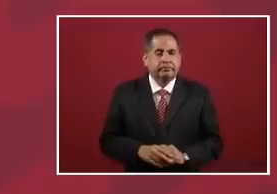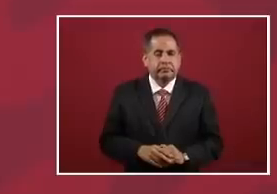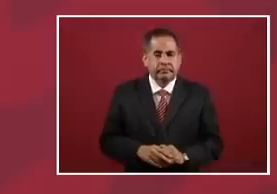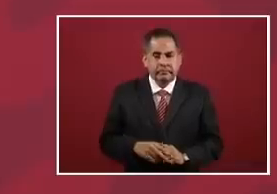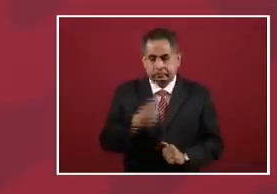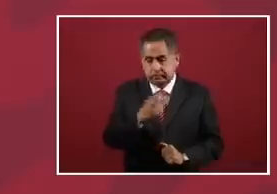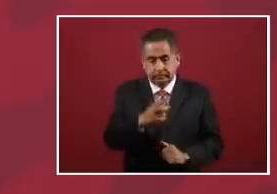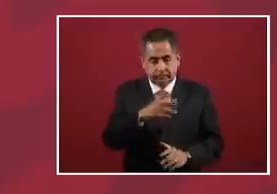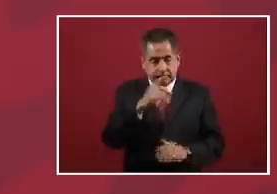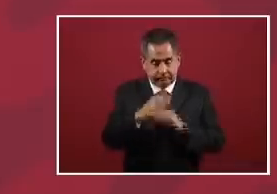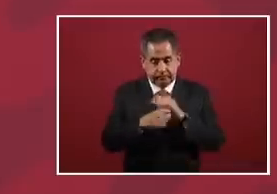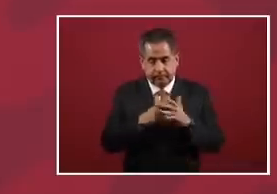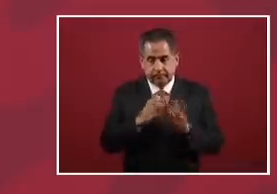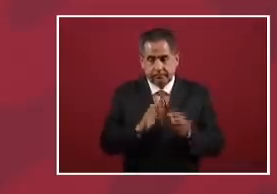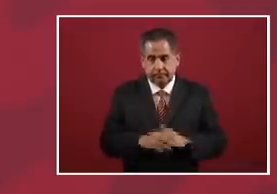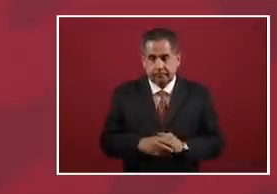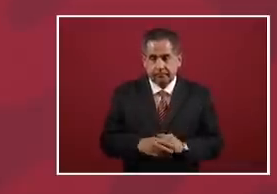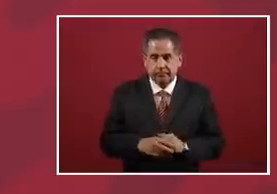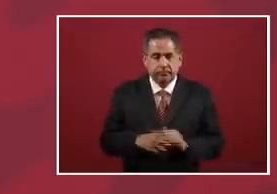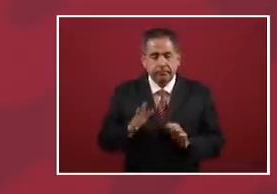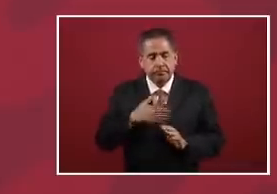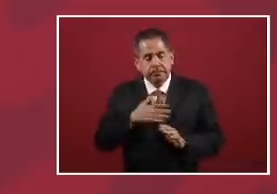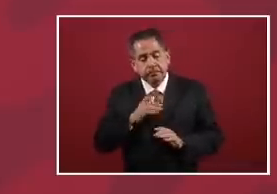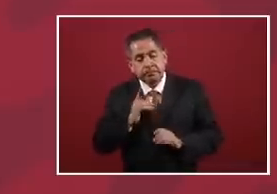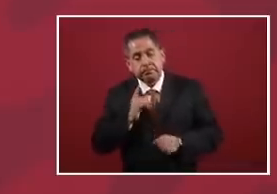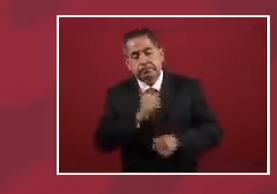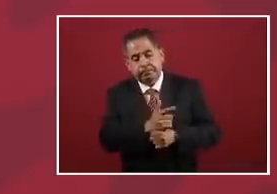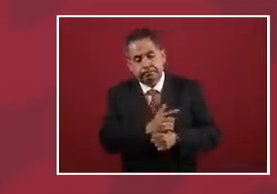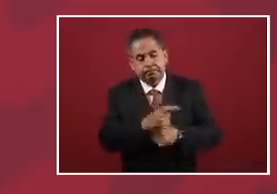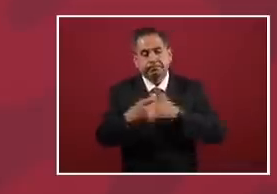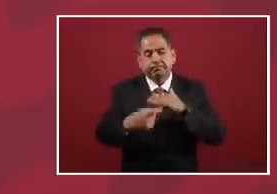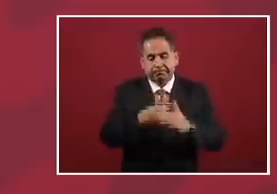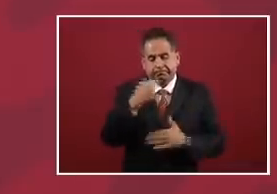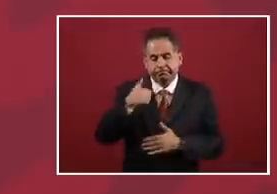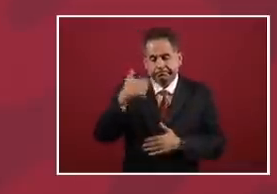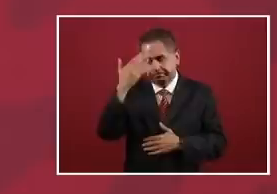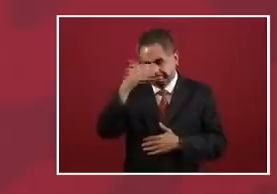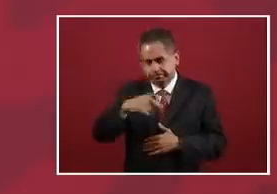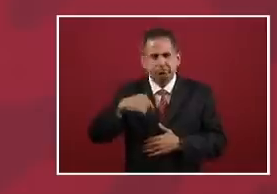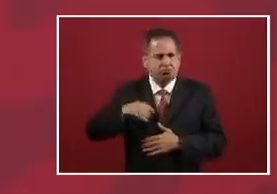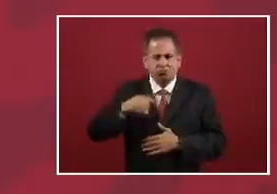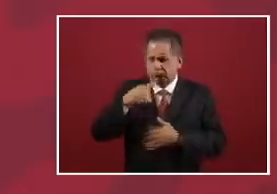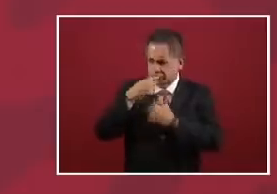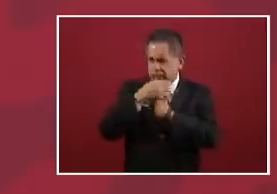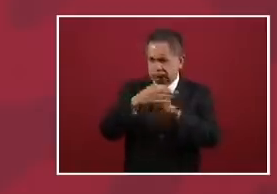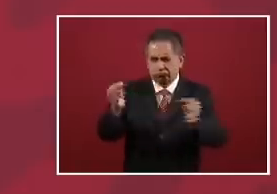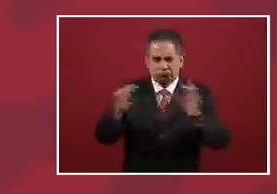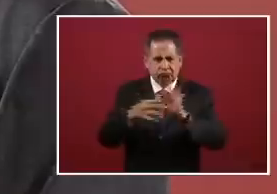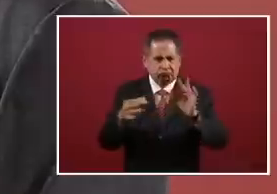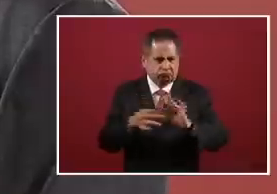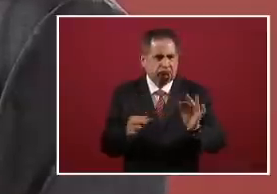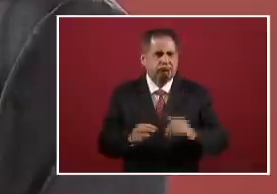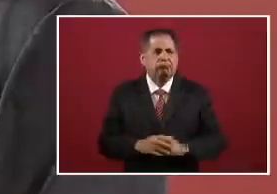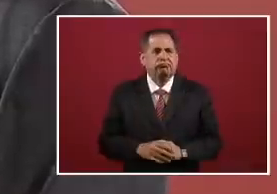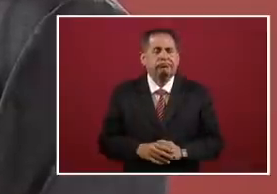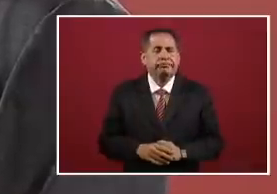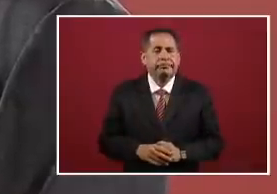Eso es lo que es la información alcancé a saber, aquí lo dije,